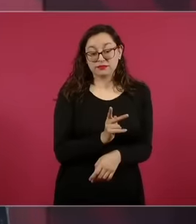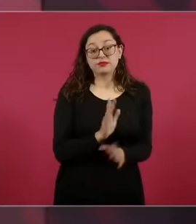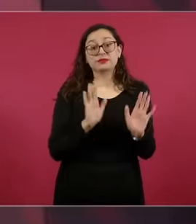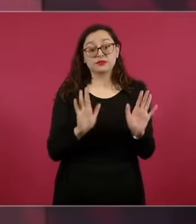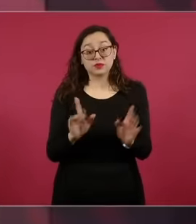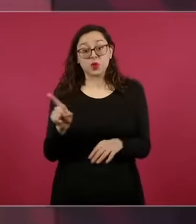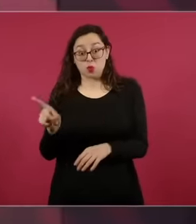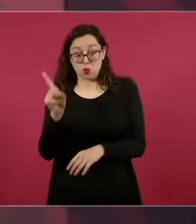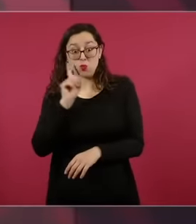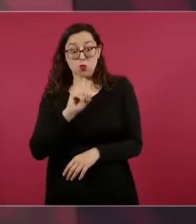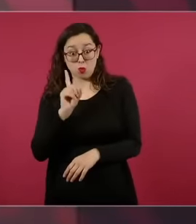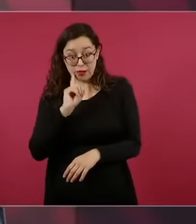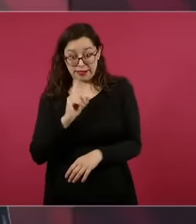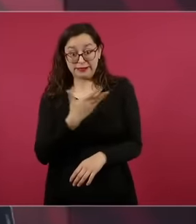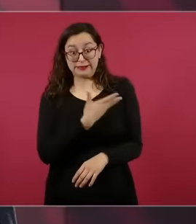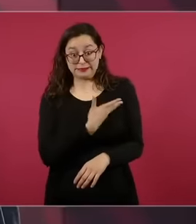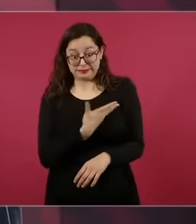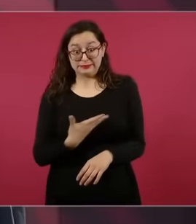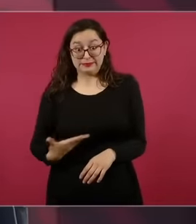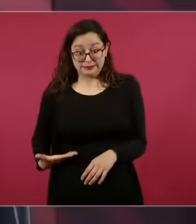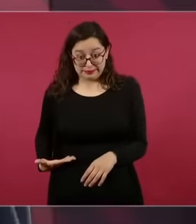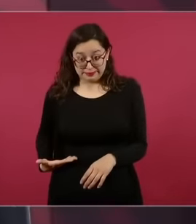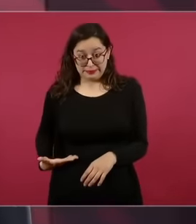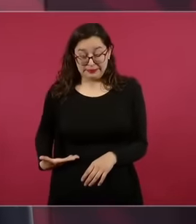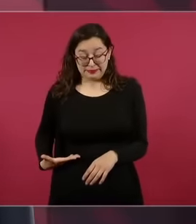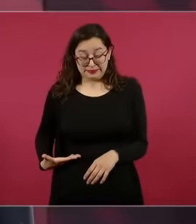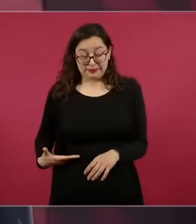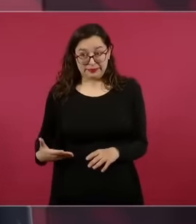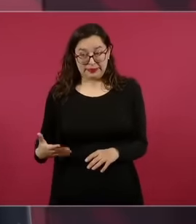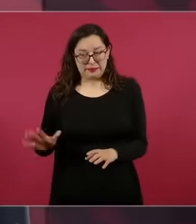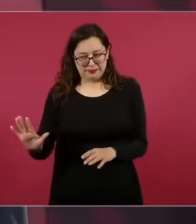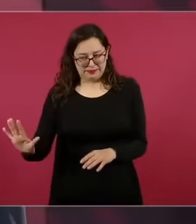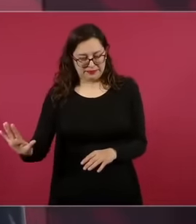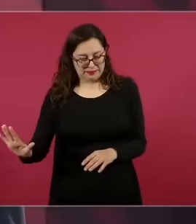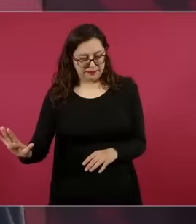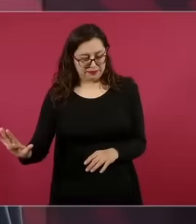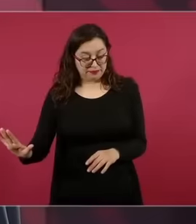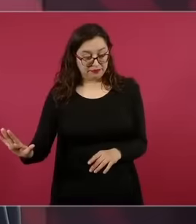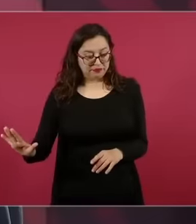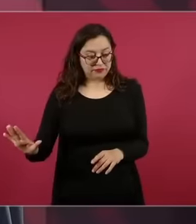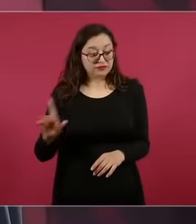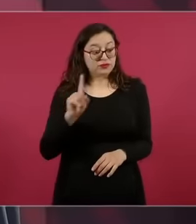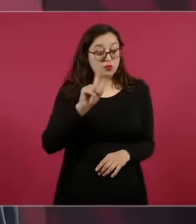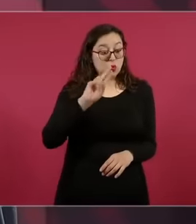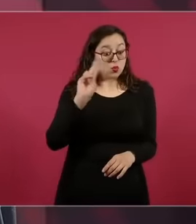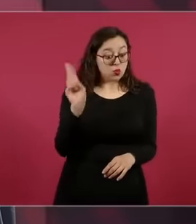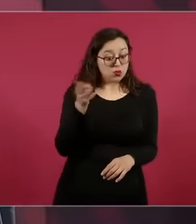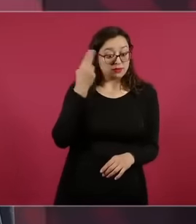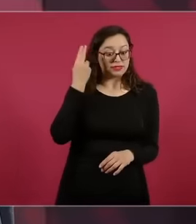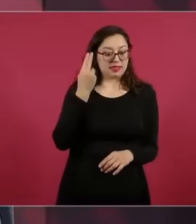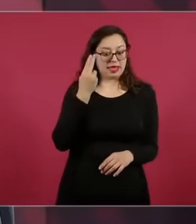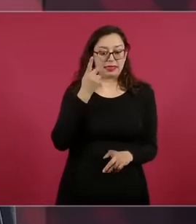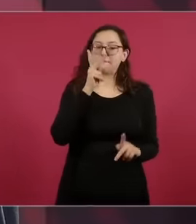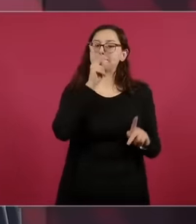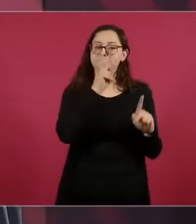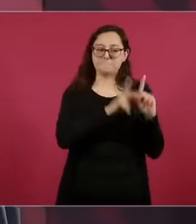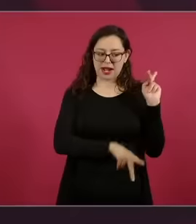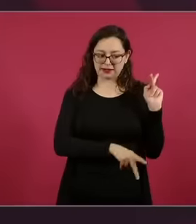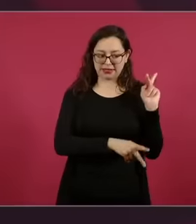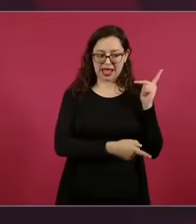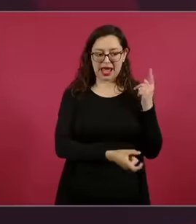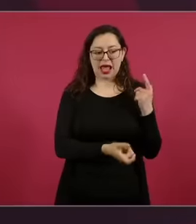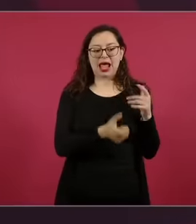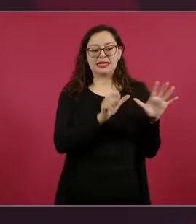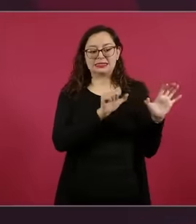La presidenta, igual a nivel universitario, no es universal. Estamos